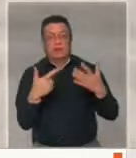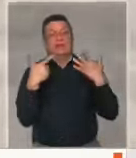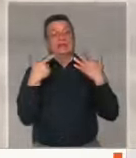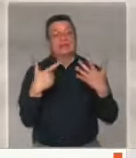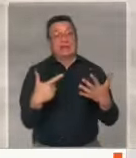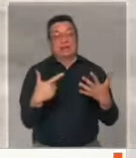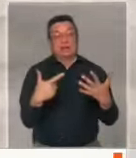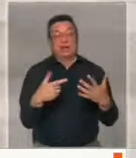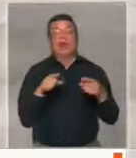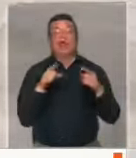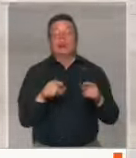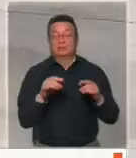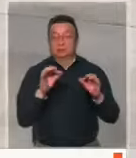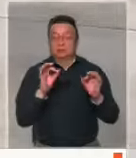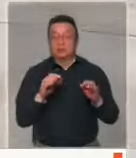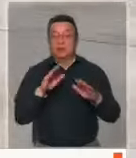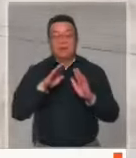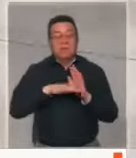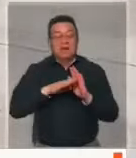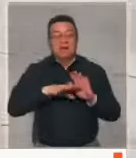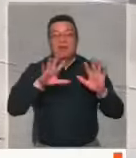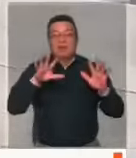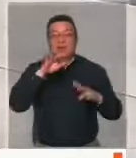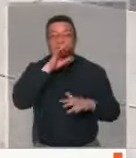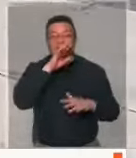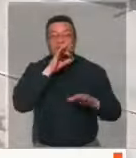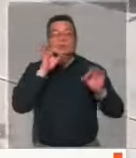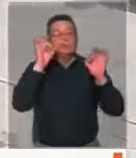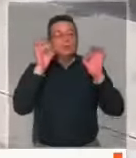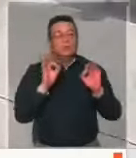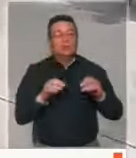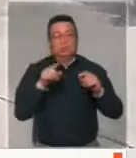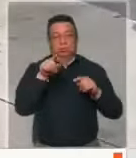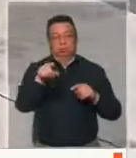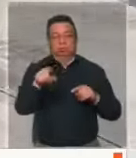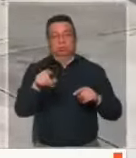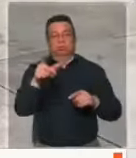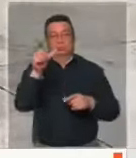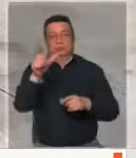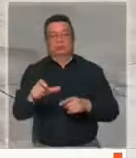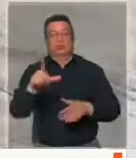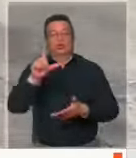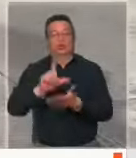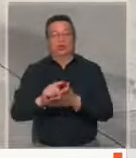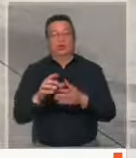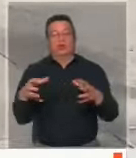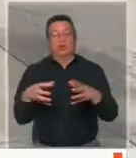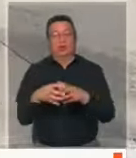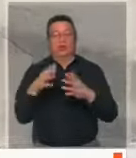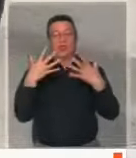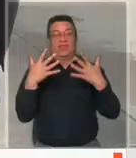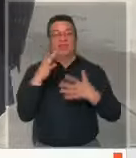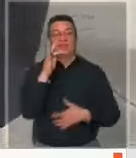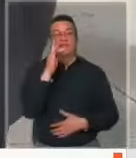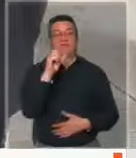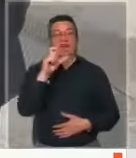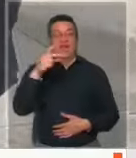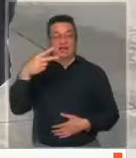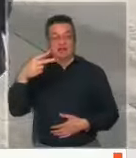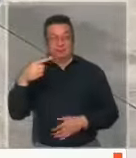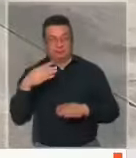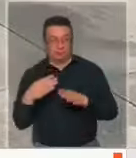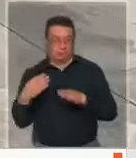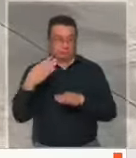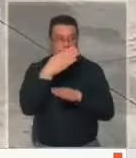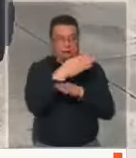bueno, diría que hace menos de 10 minutos que finalmente dejaron este lugar, el grupo 10 de la facha, obviamente con dirección hacia el